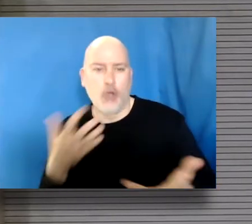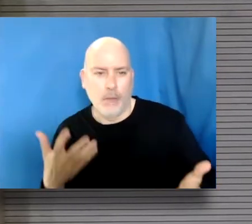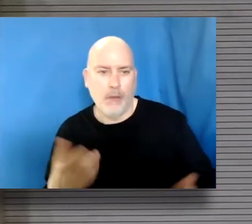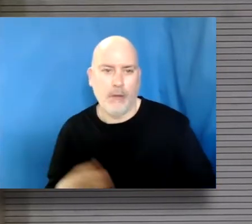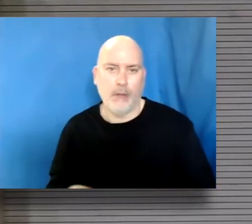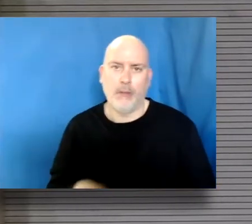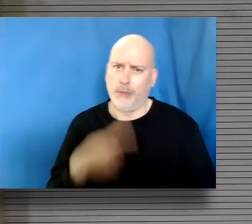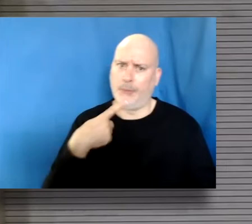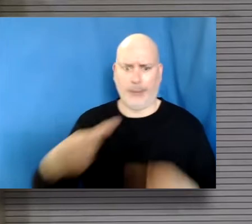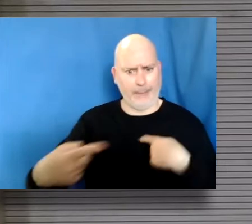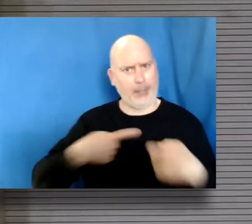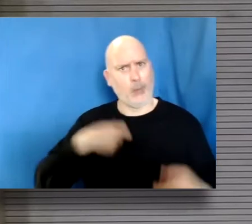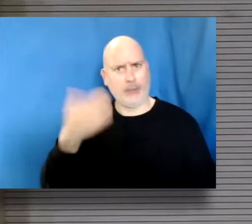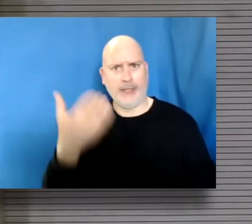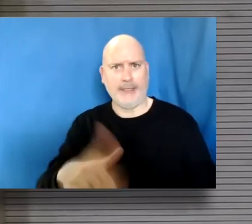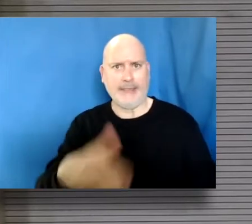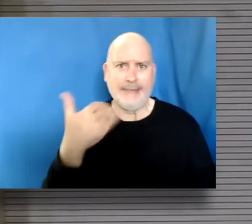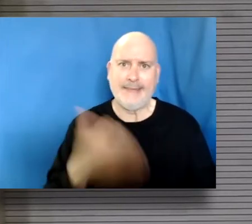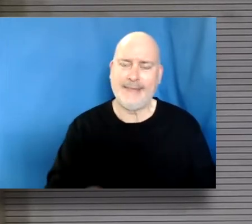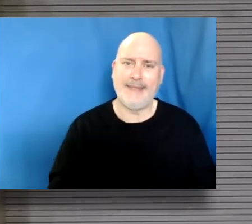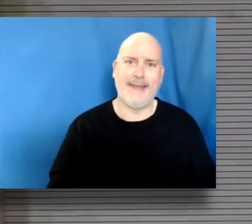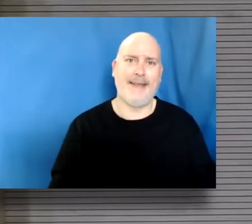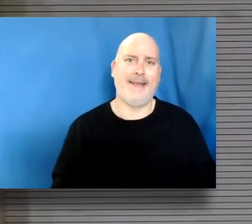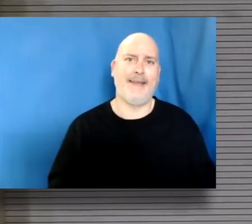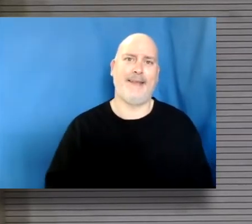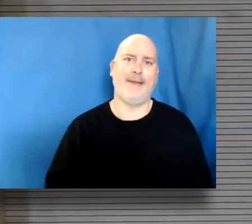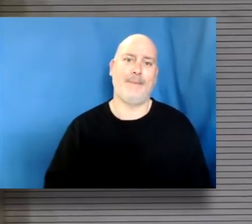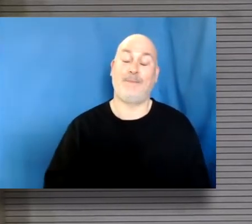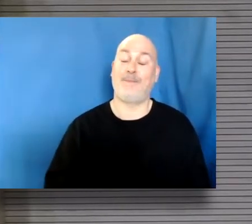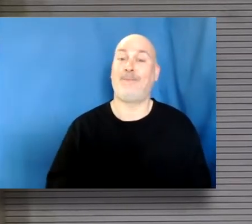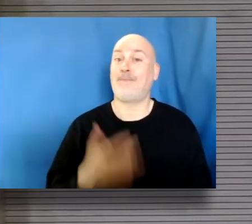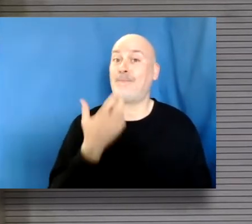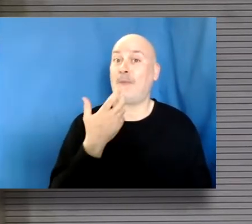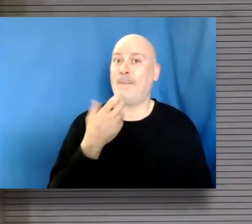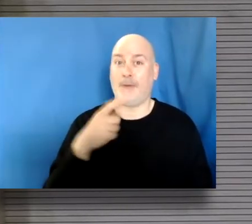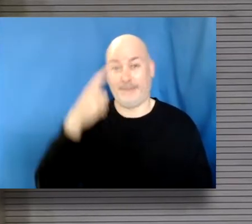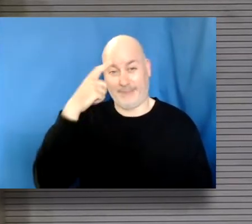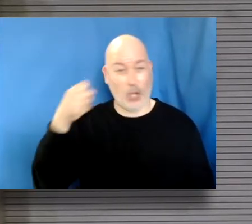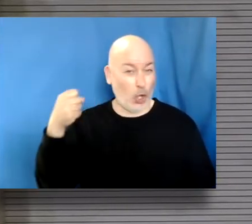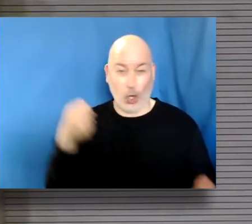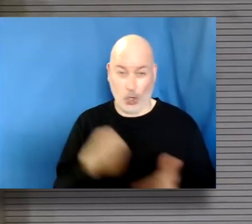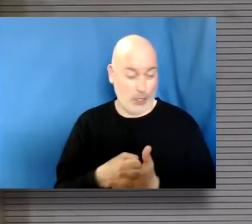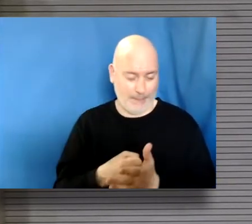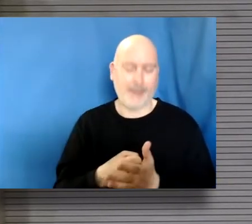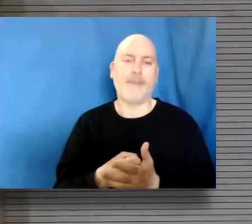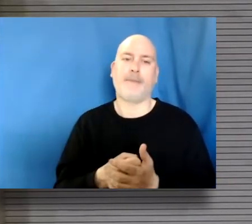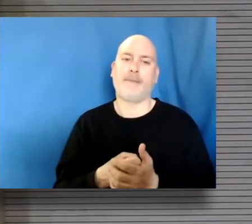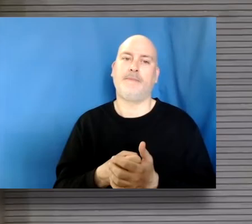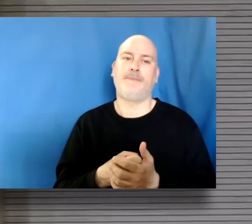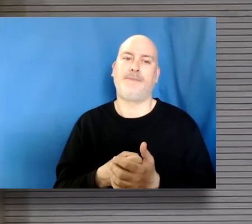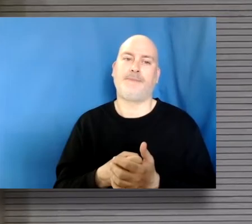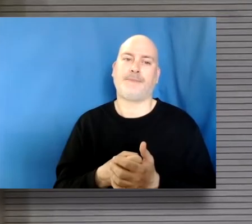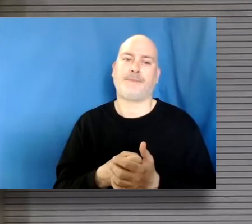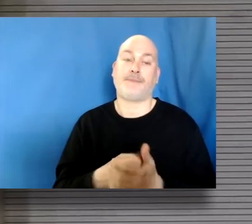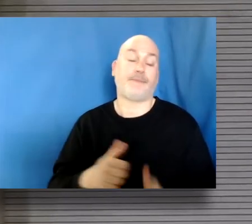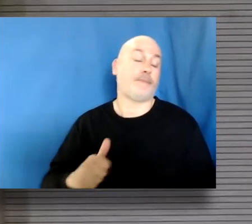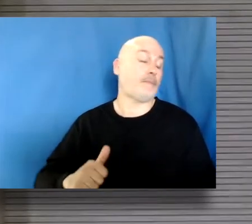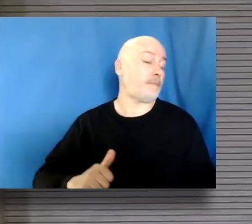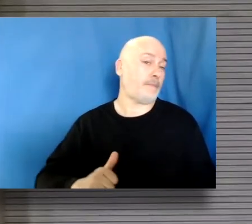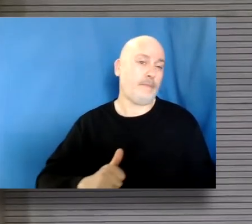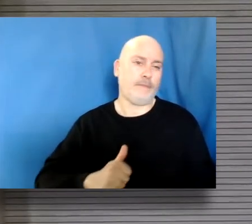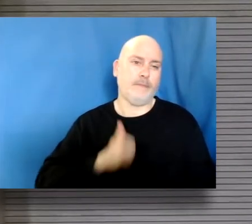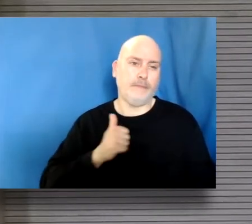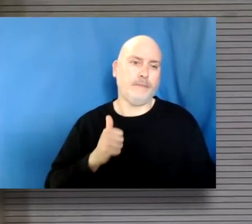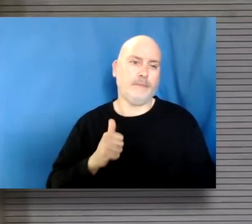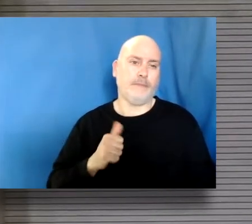¿eh? En principio, si dentro del traumatismo craneal se va a parar con la